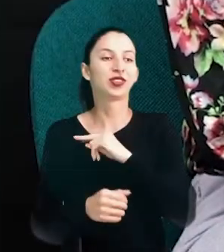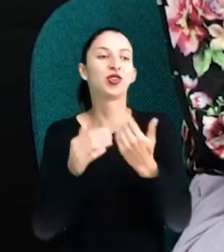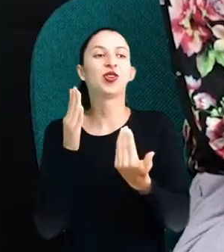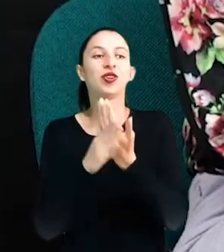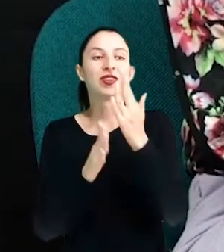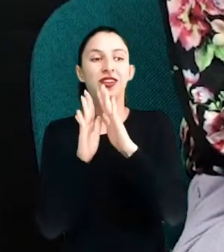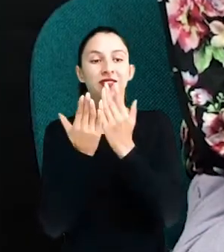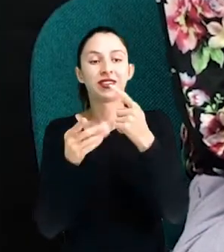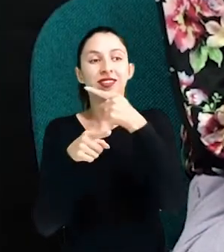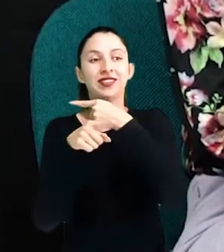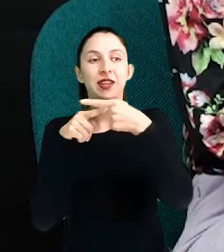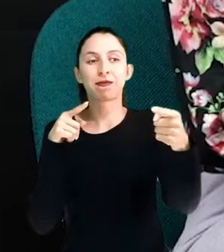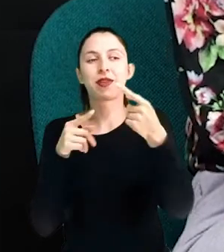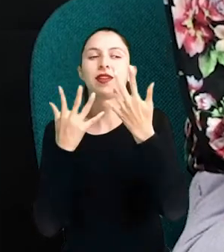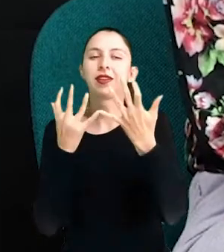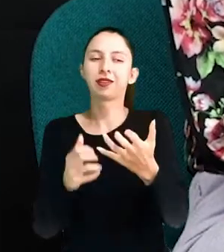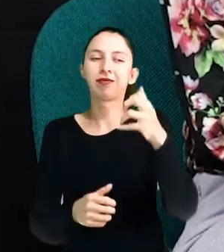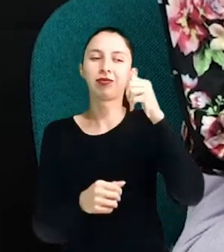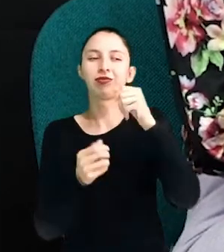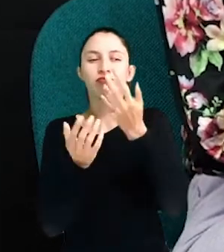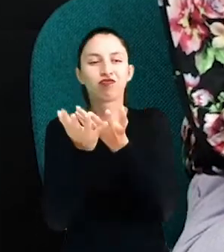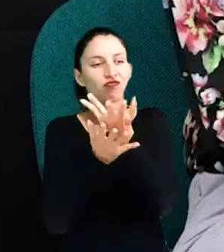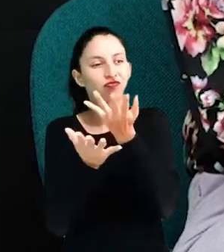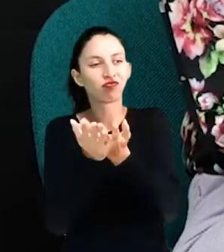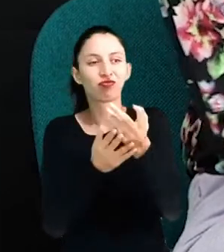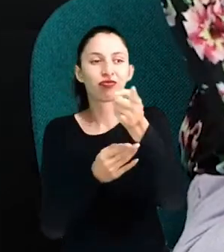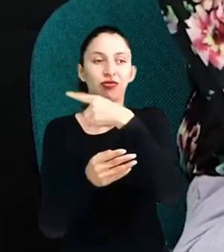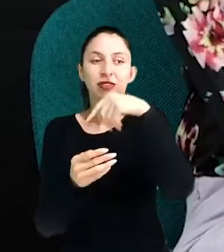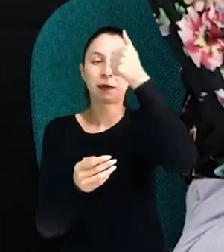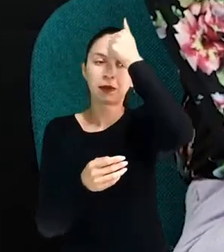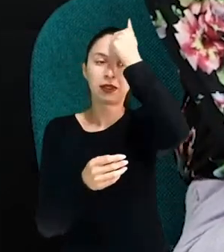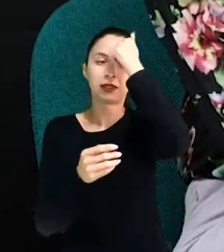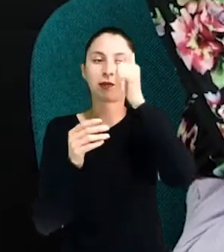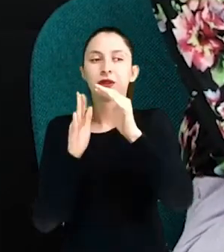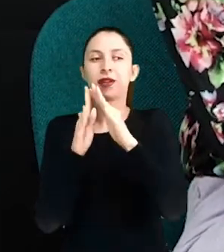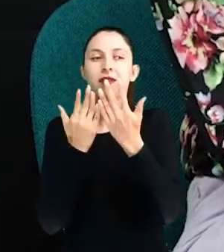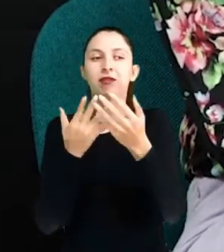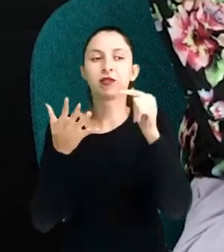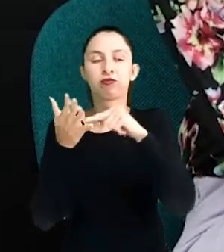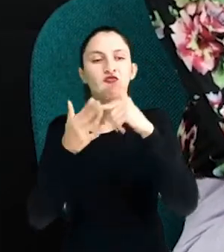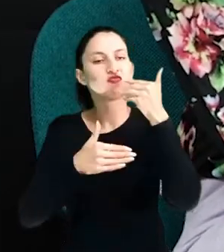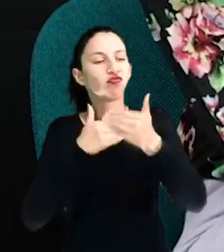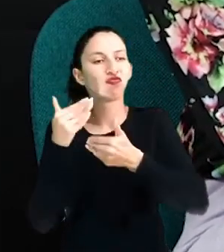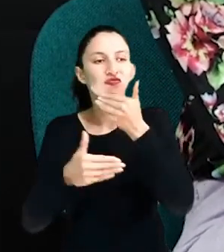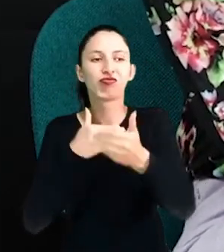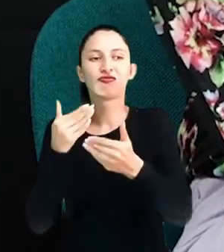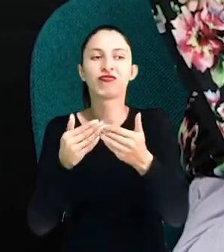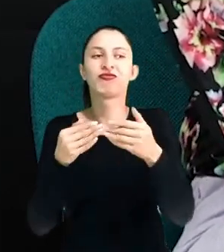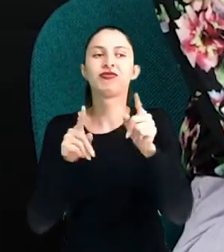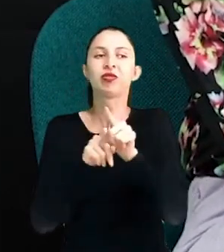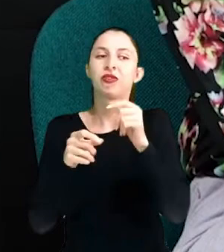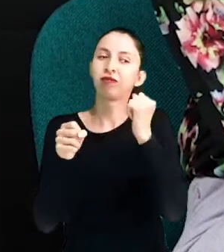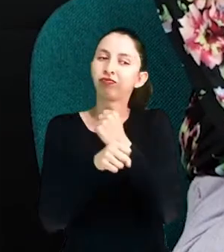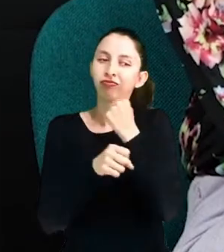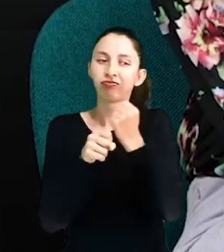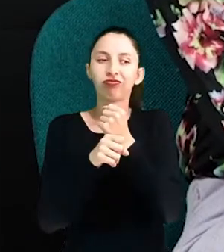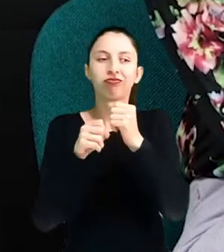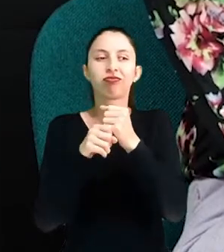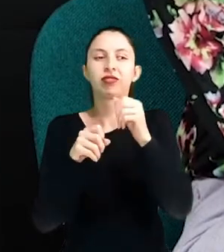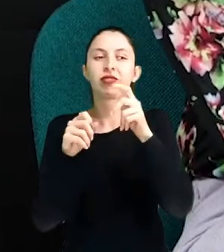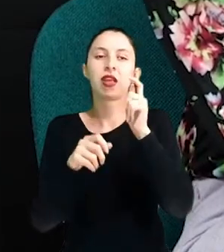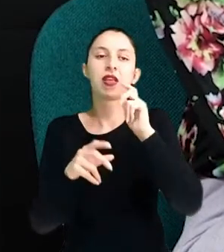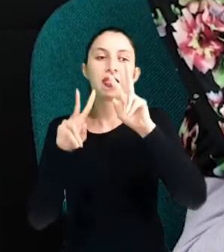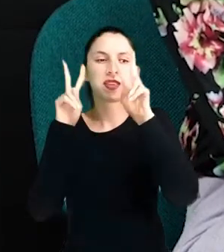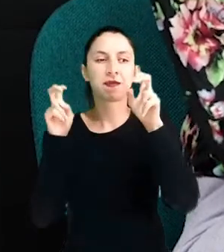de nuestra novedad editorial para esta semana, hoy queremos recomendarles el libro Principios procesales de los conflictos